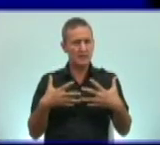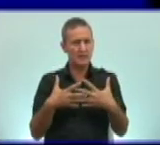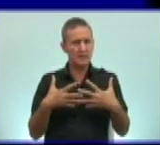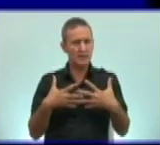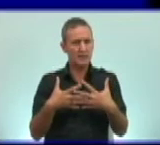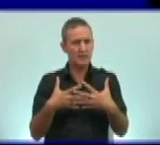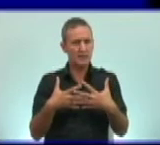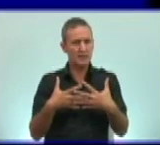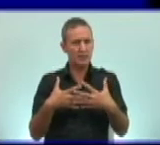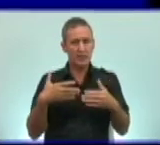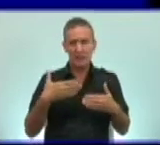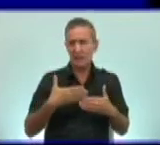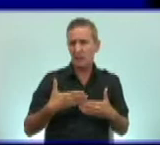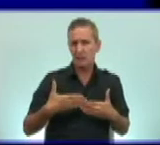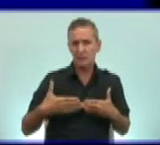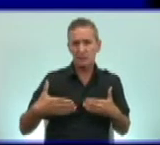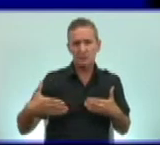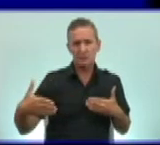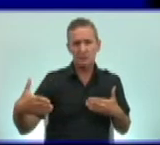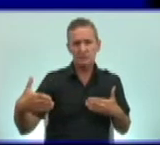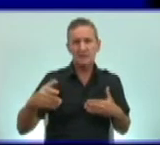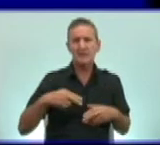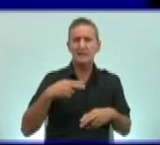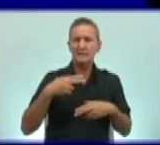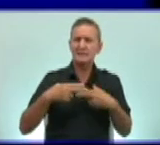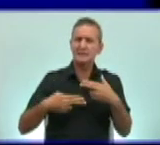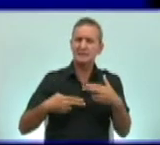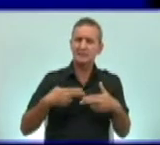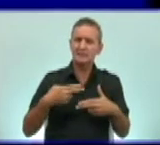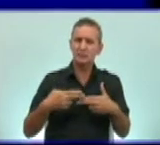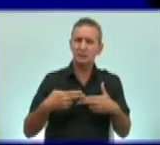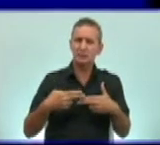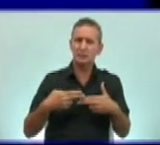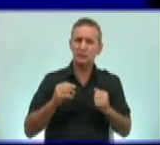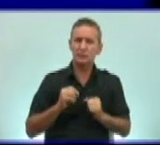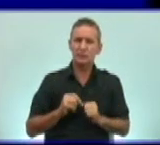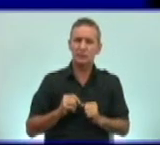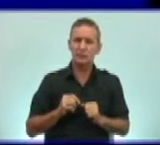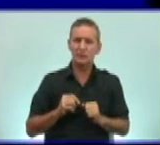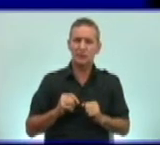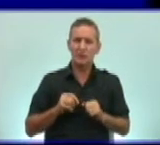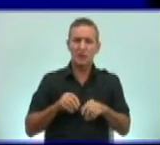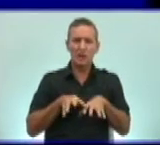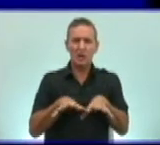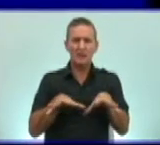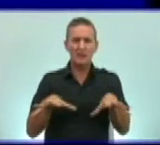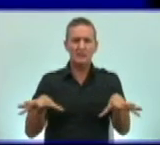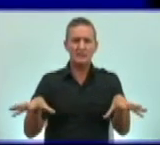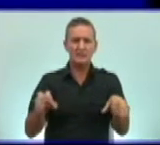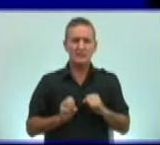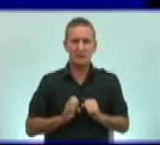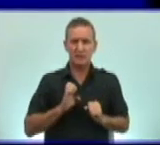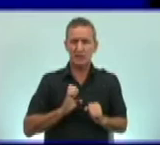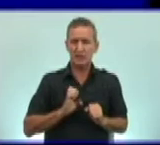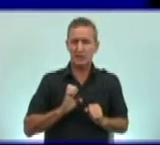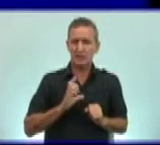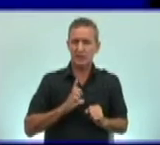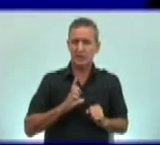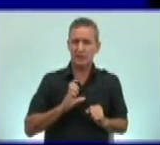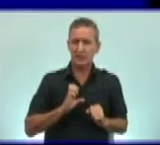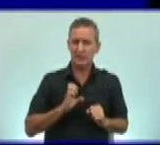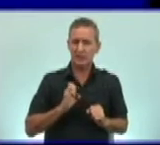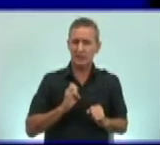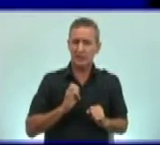la extensión en que se produce la disociación de los electrolitos al disolverse en